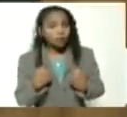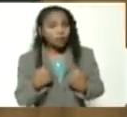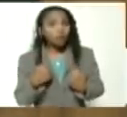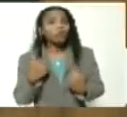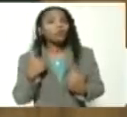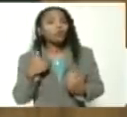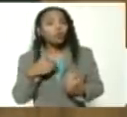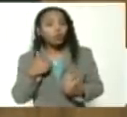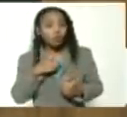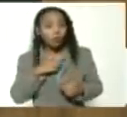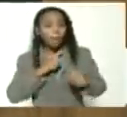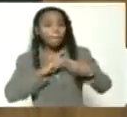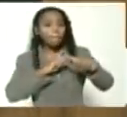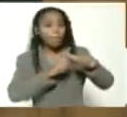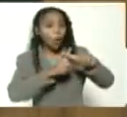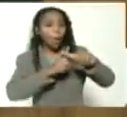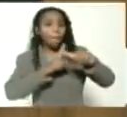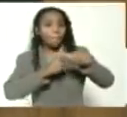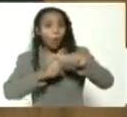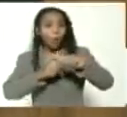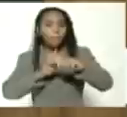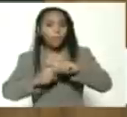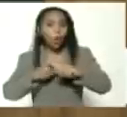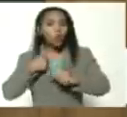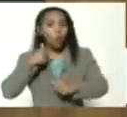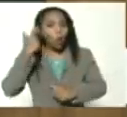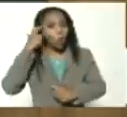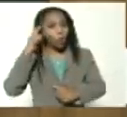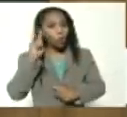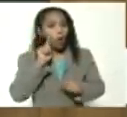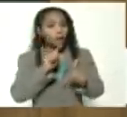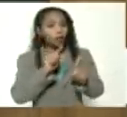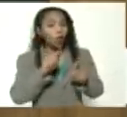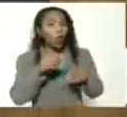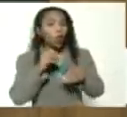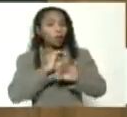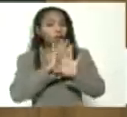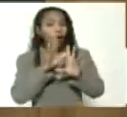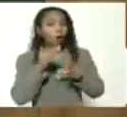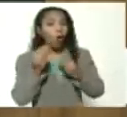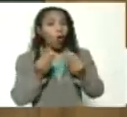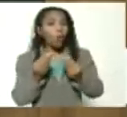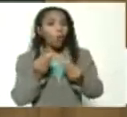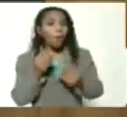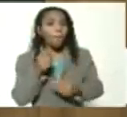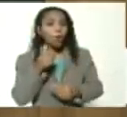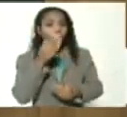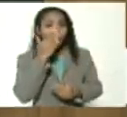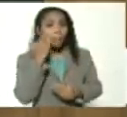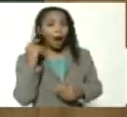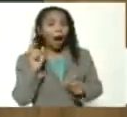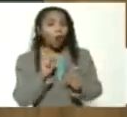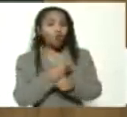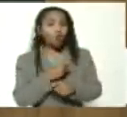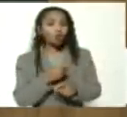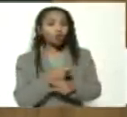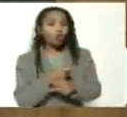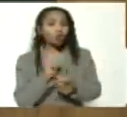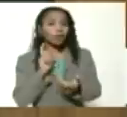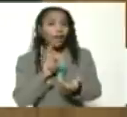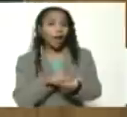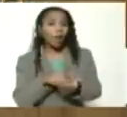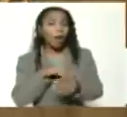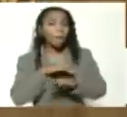fuimos consiguiendo, inicialmente recuerdo eso claramente como si fuese hace poco, en agosto apenas llegamos